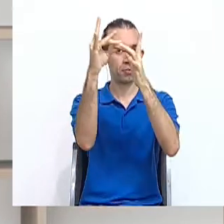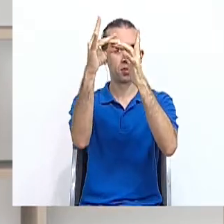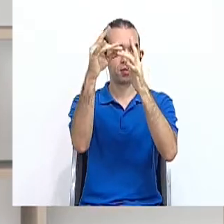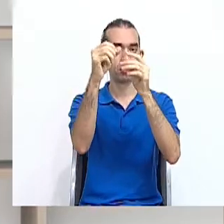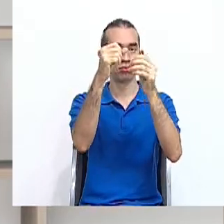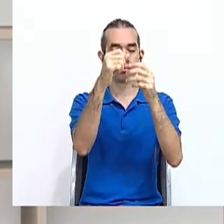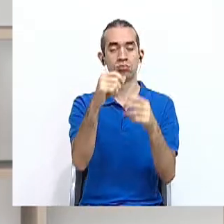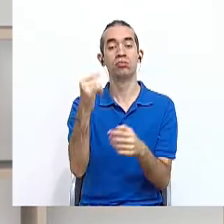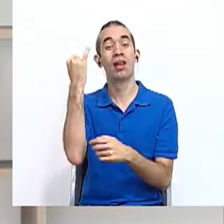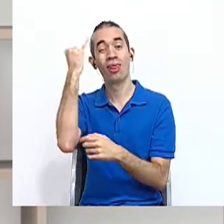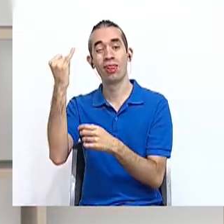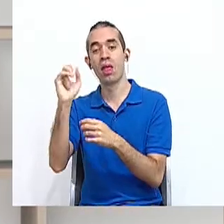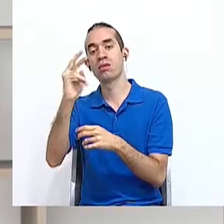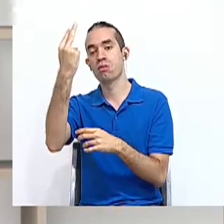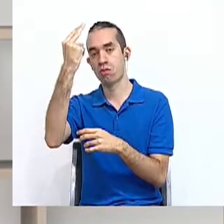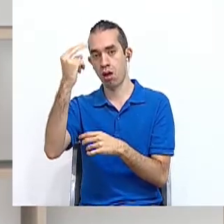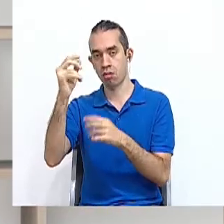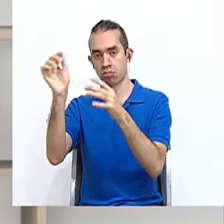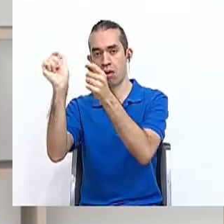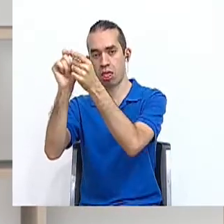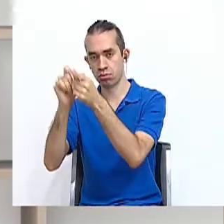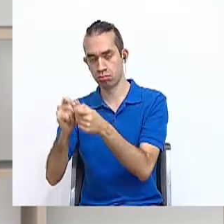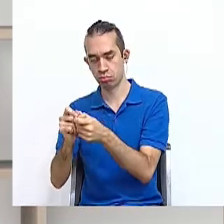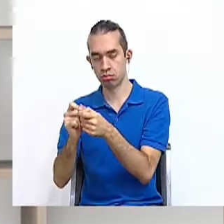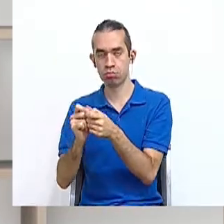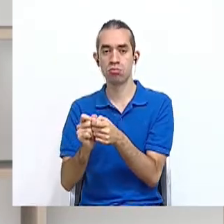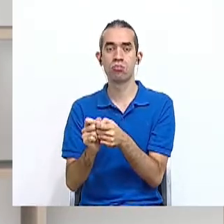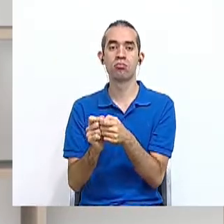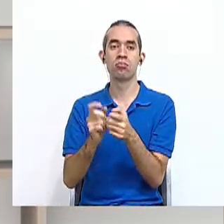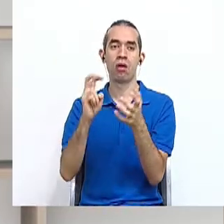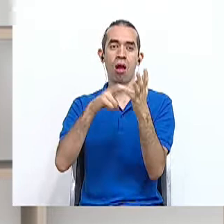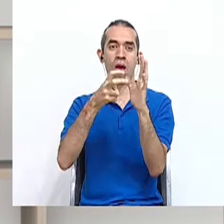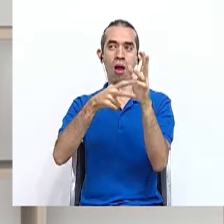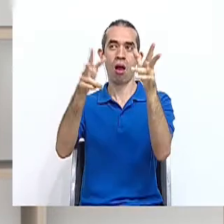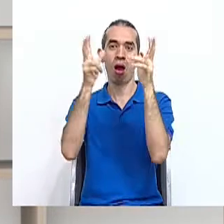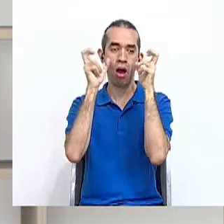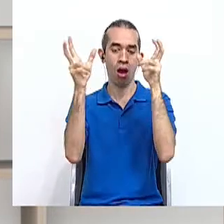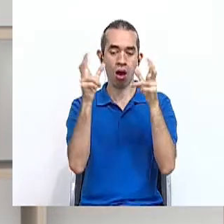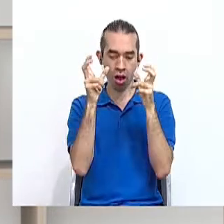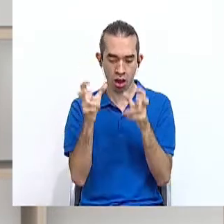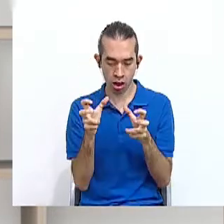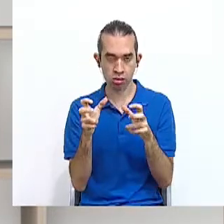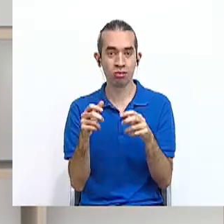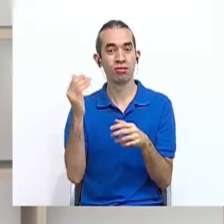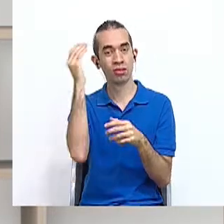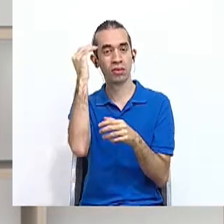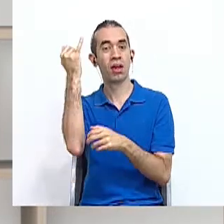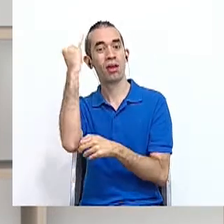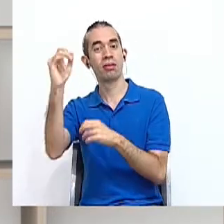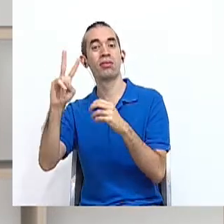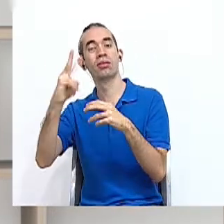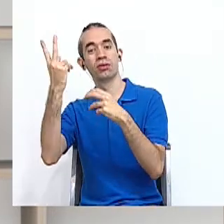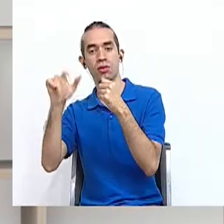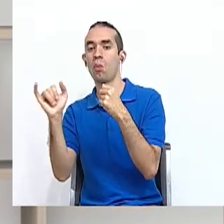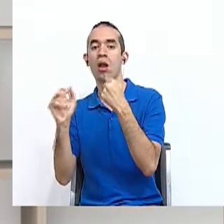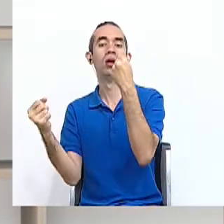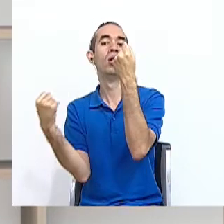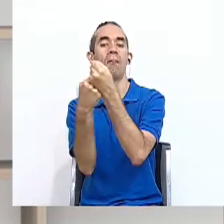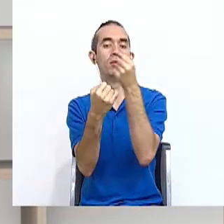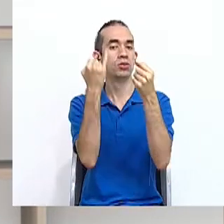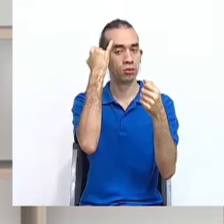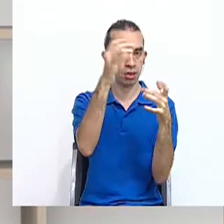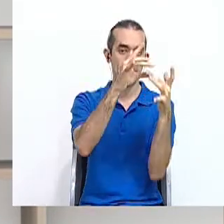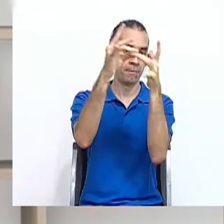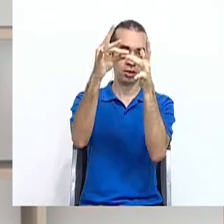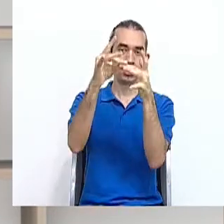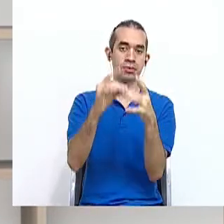y secundarias que me den un criterio sobre esta idea principal que estoy defendiendo. Muy bien.